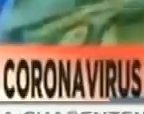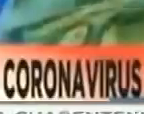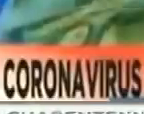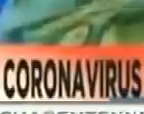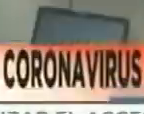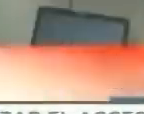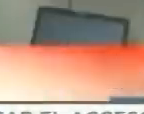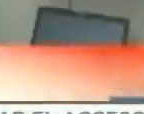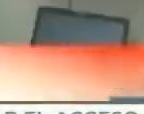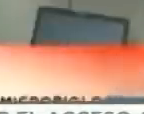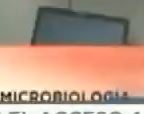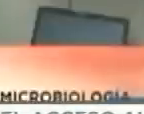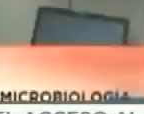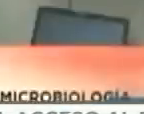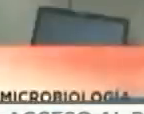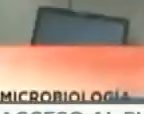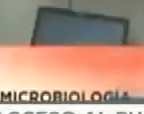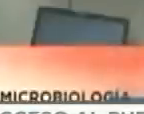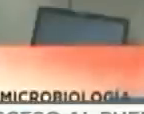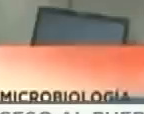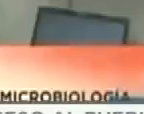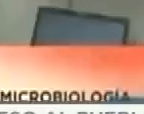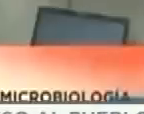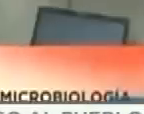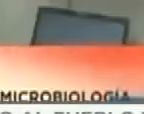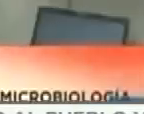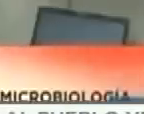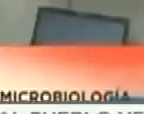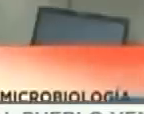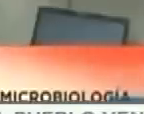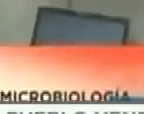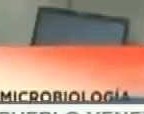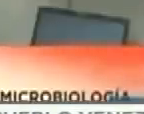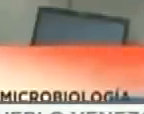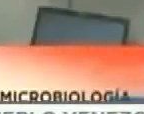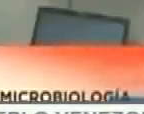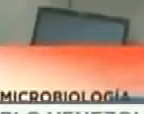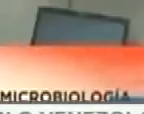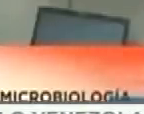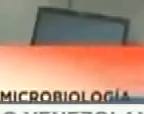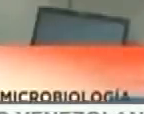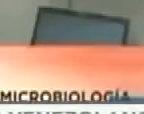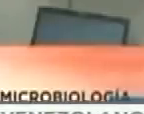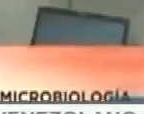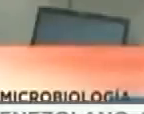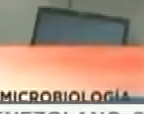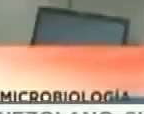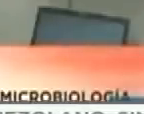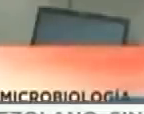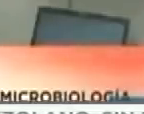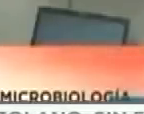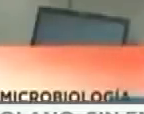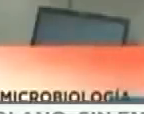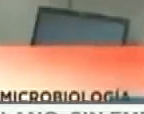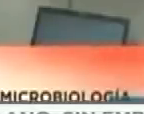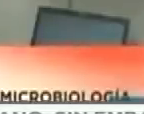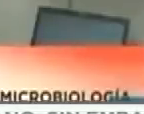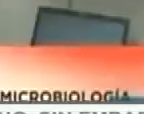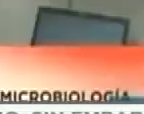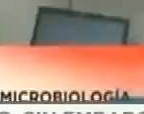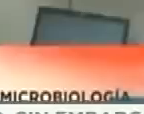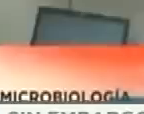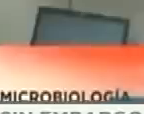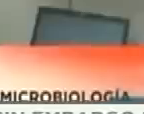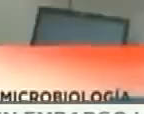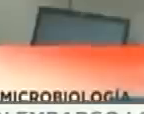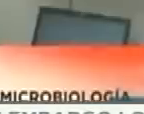Hay que tener en todo momento la mascarilla puesta, aunque no estés con otra persona. ¿Por qué? Porque si yo estoy en un espacio cerrado y me quito